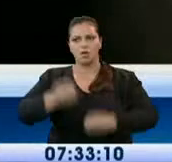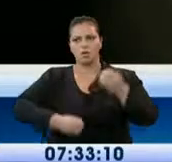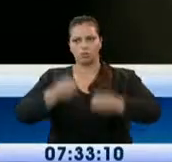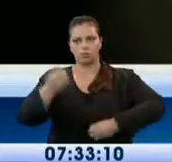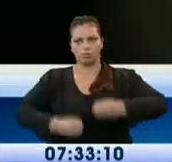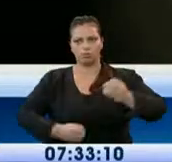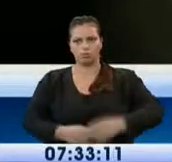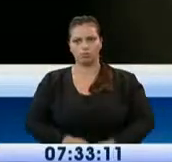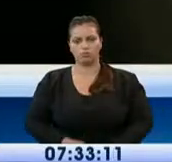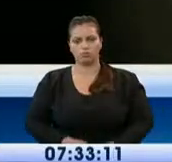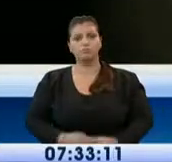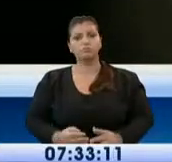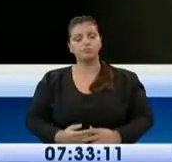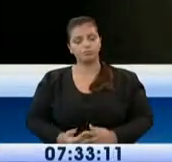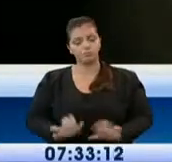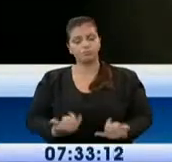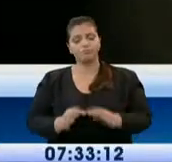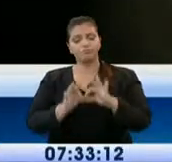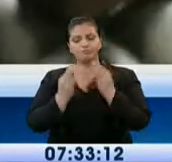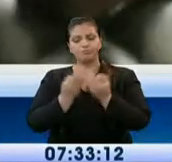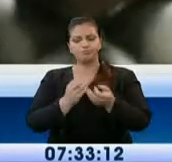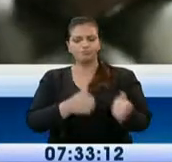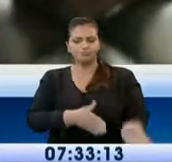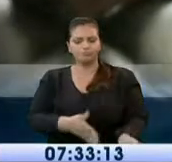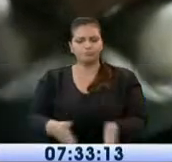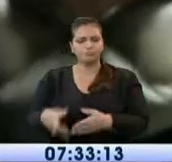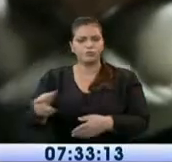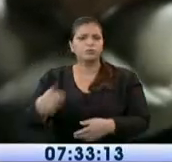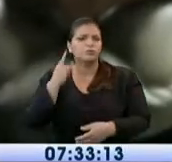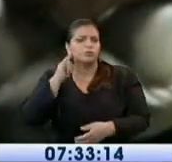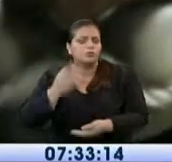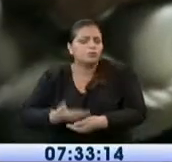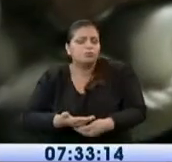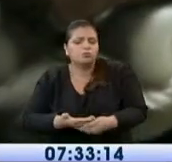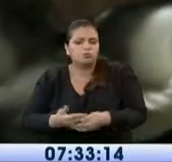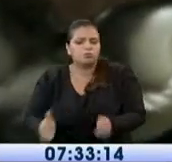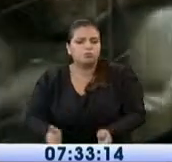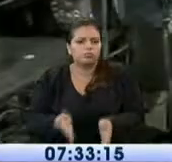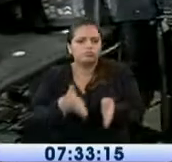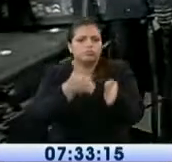una pequeña que no pudo ver la luz. Informó Julio César Saona.